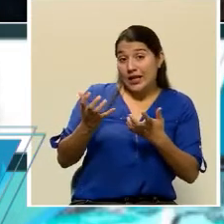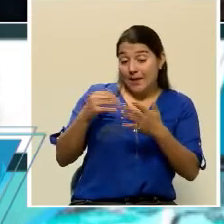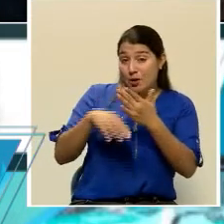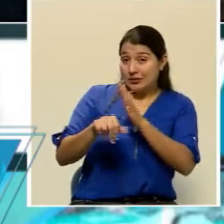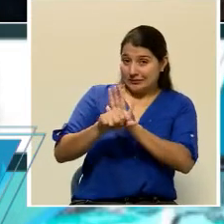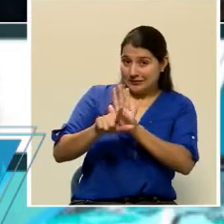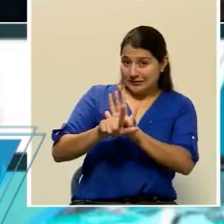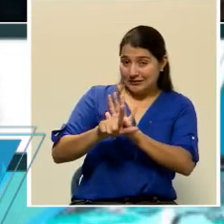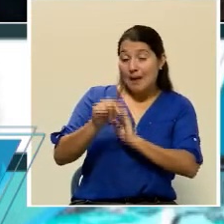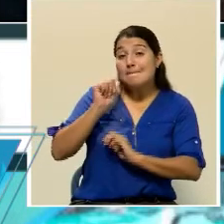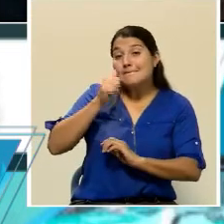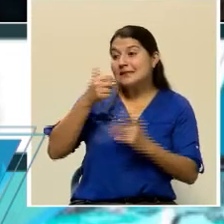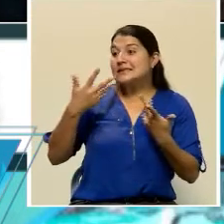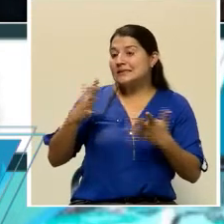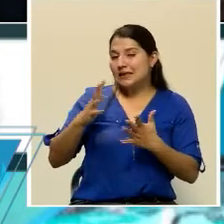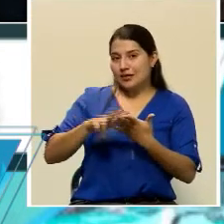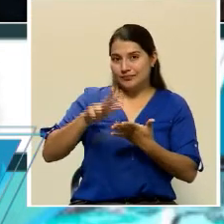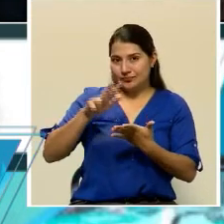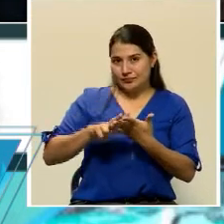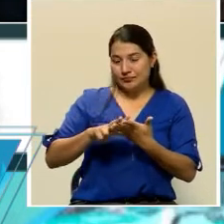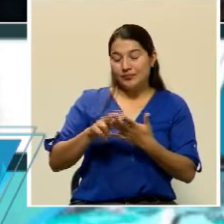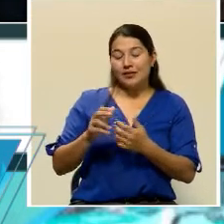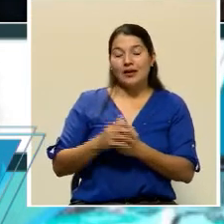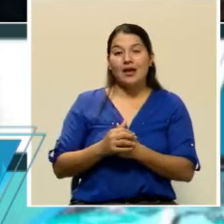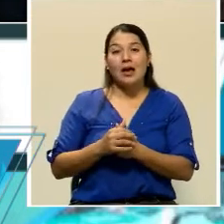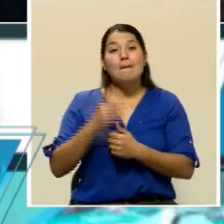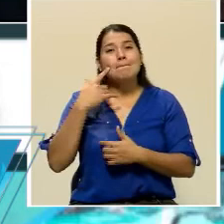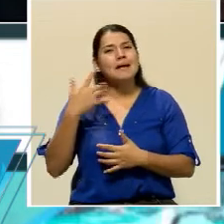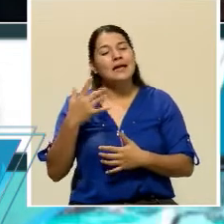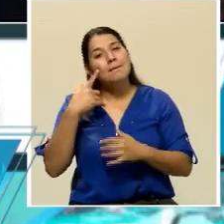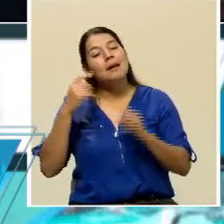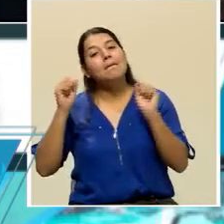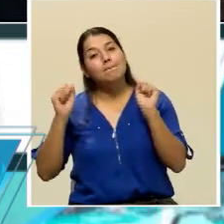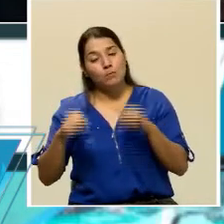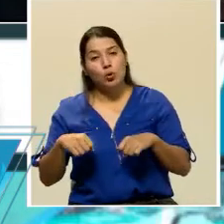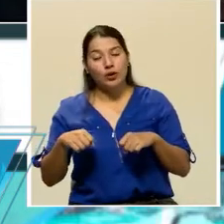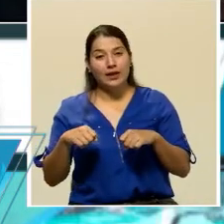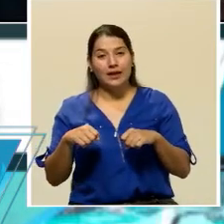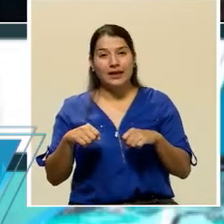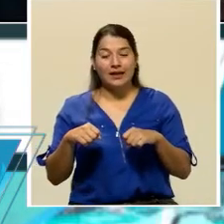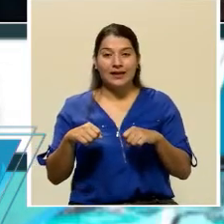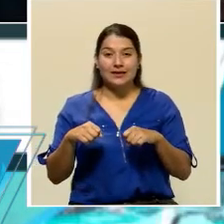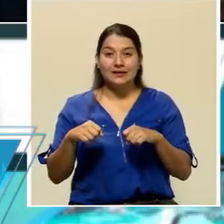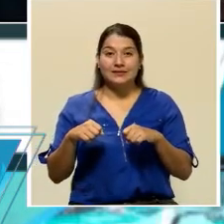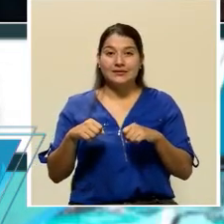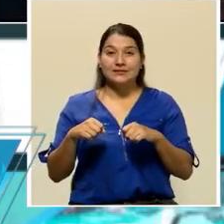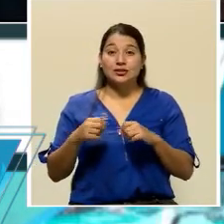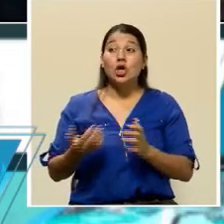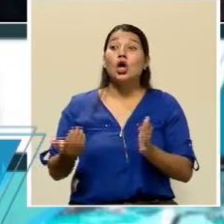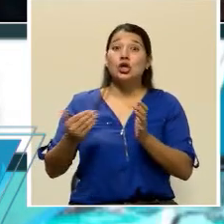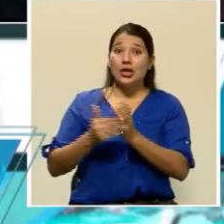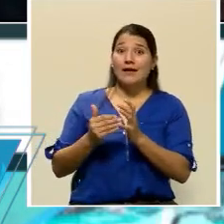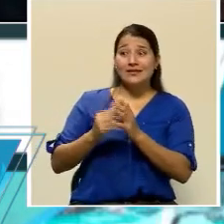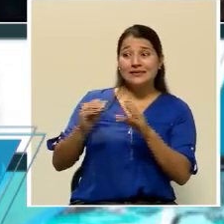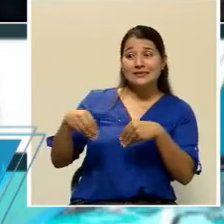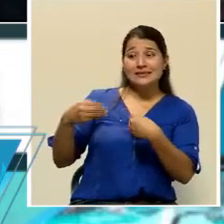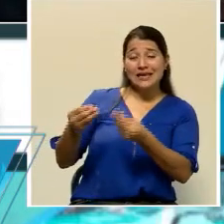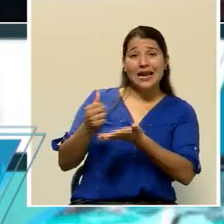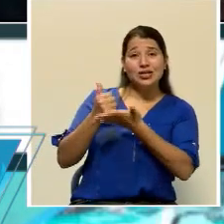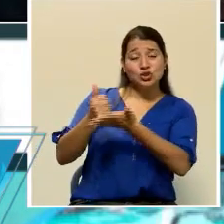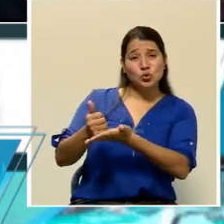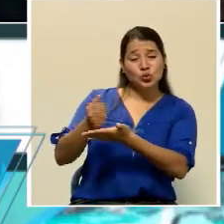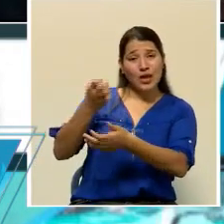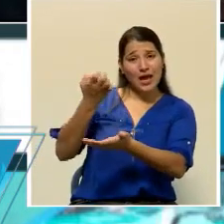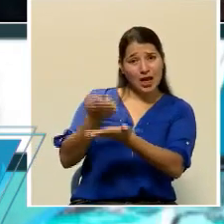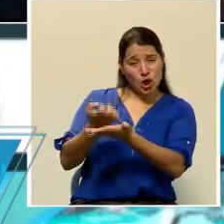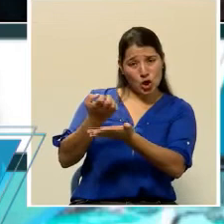mañana mismo quede aprobado para los efectos de poder surtir nuevamente al bono proteger y también darle